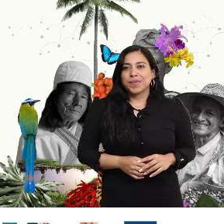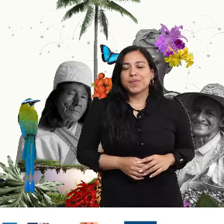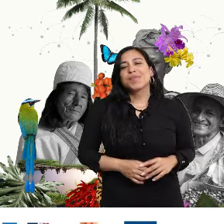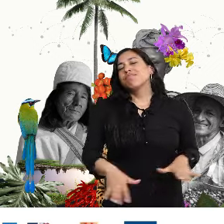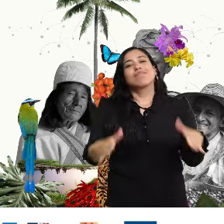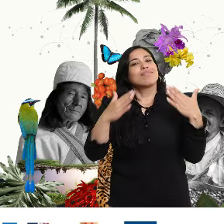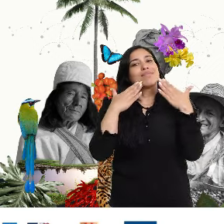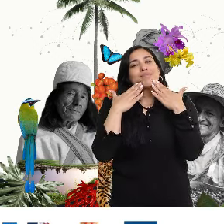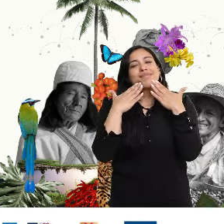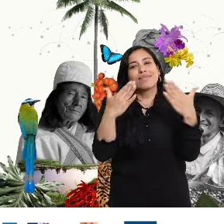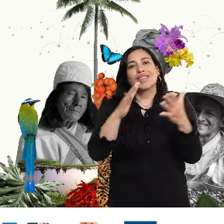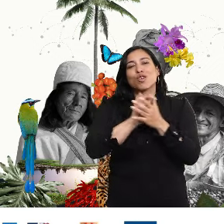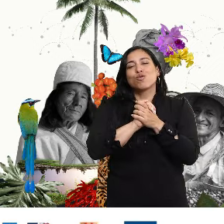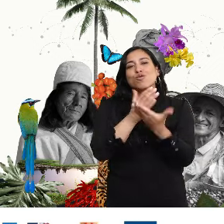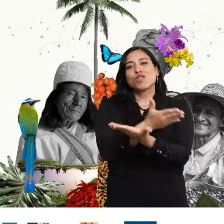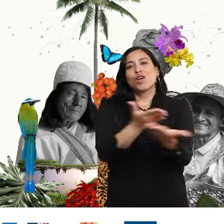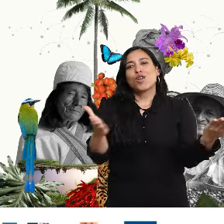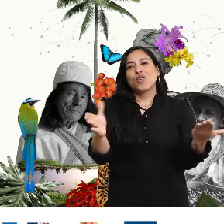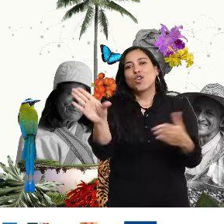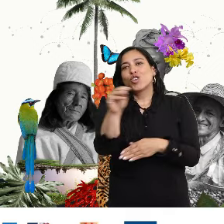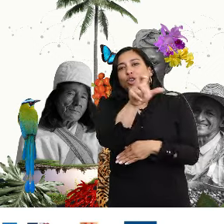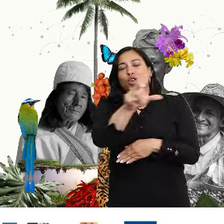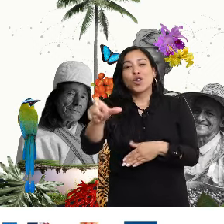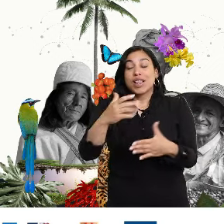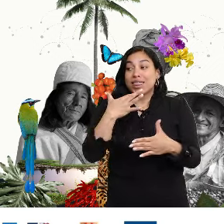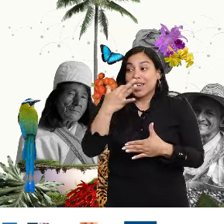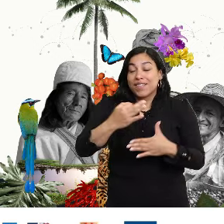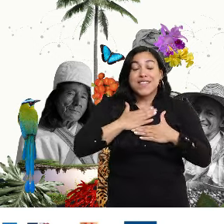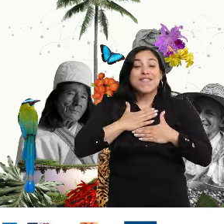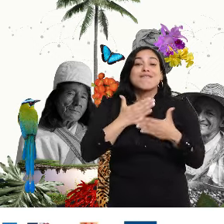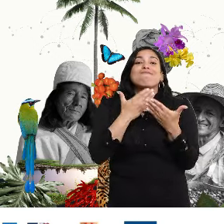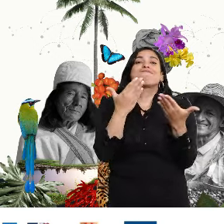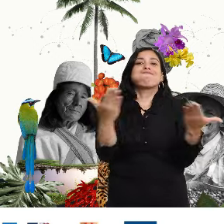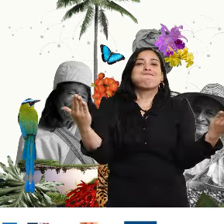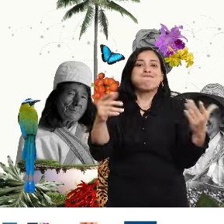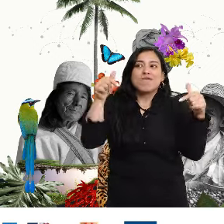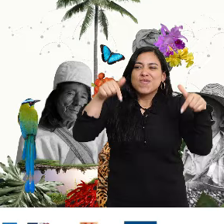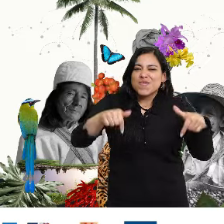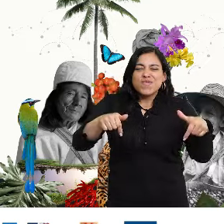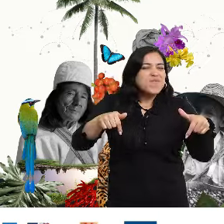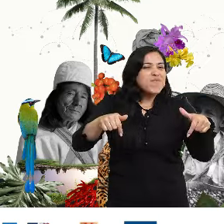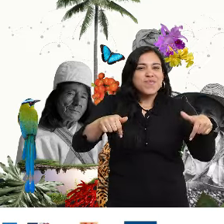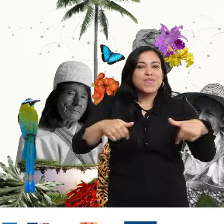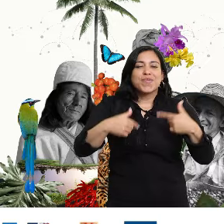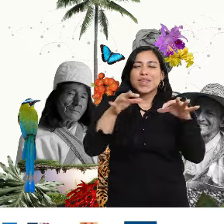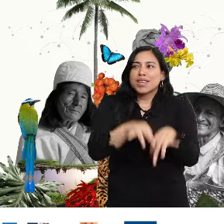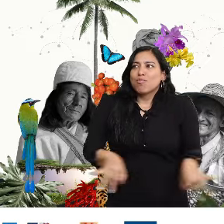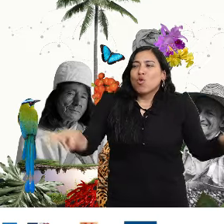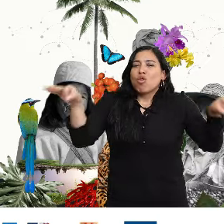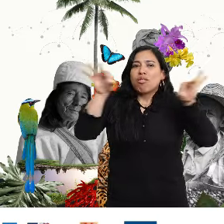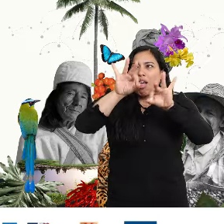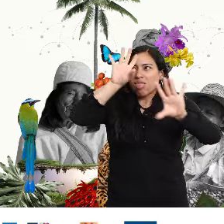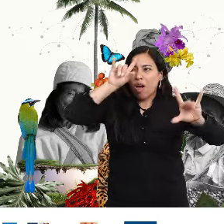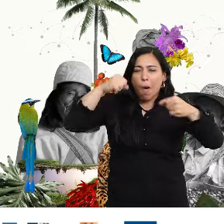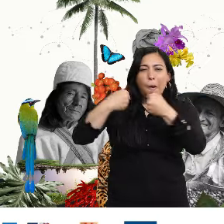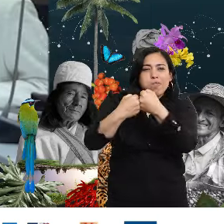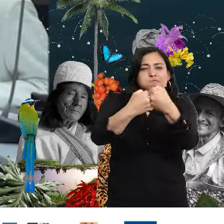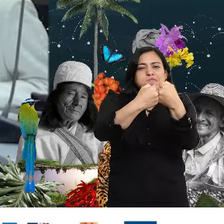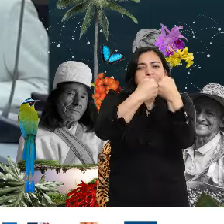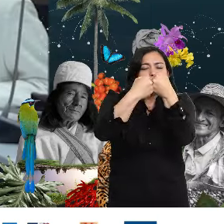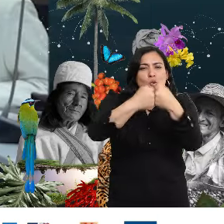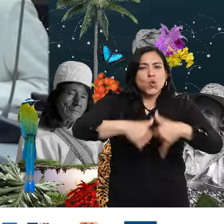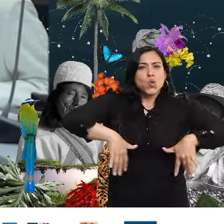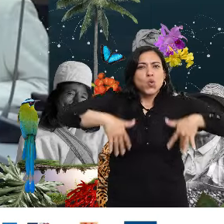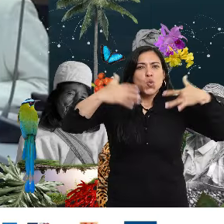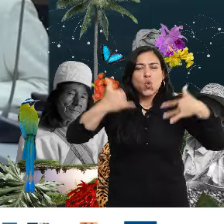Muchas gracias, un saludo a todos y todas y felicitaciones a esta importante alianza que logró llevar